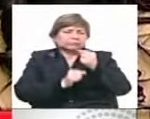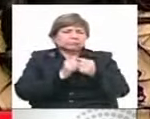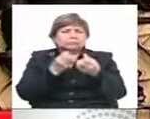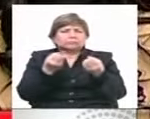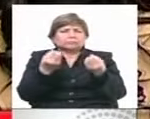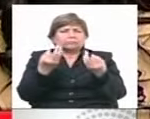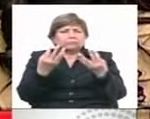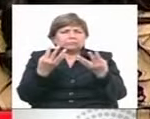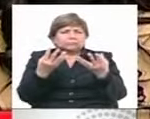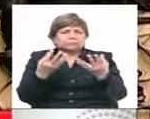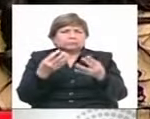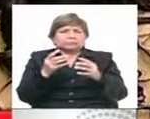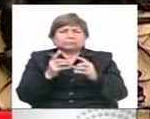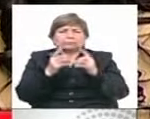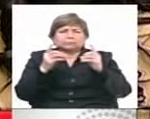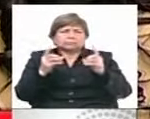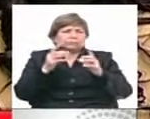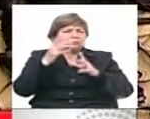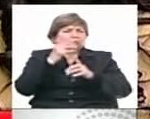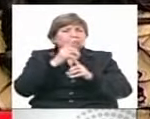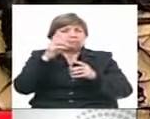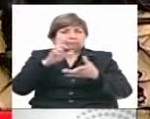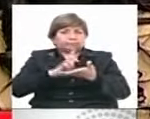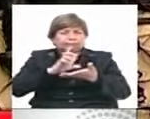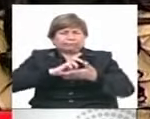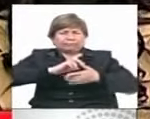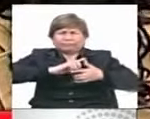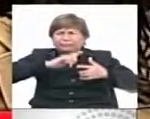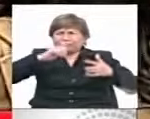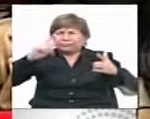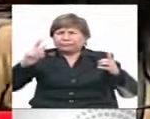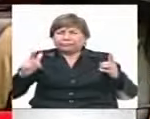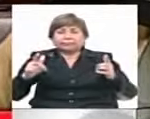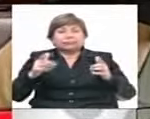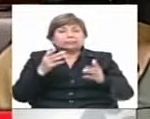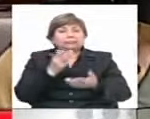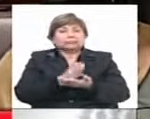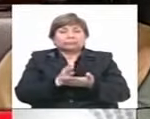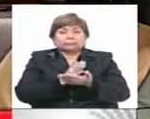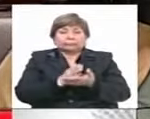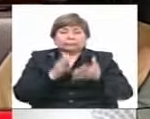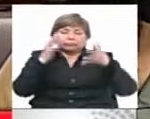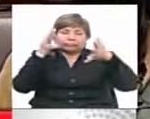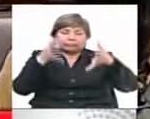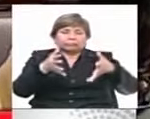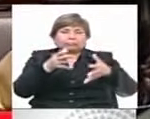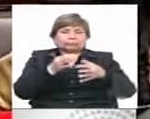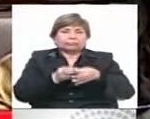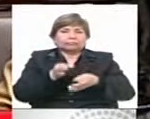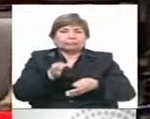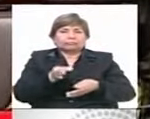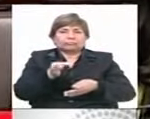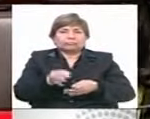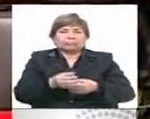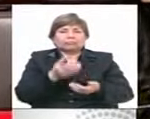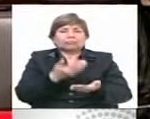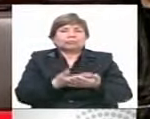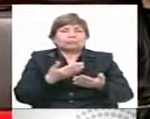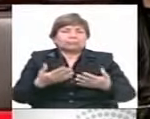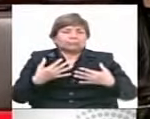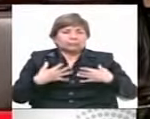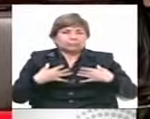Porque a pesar de ser el distrito más poblado de Lima, siempre ha sido uno de los distritos más abandonados y postergados en materia de